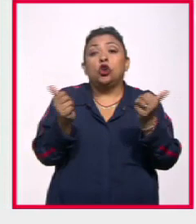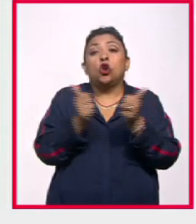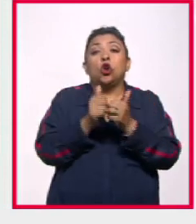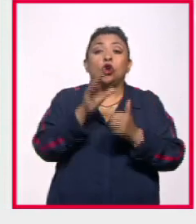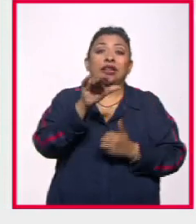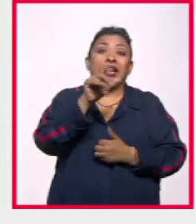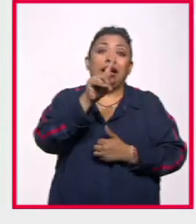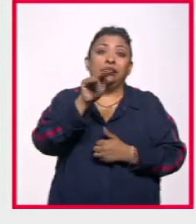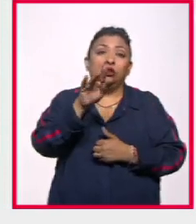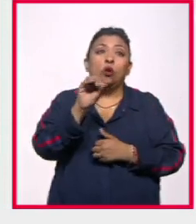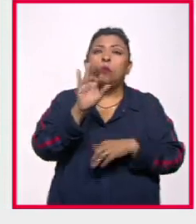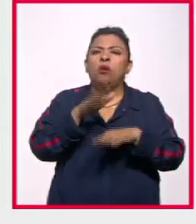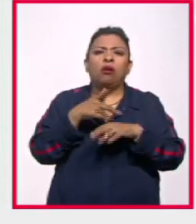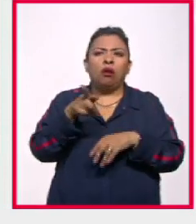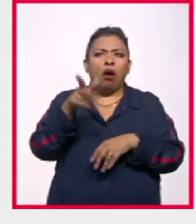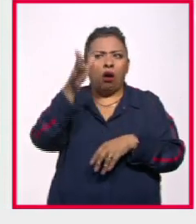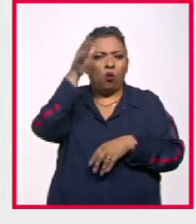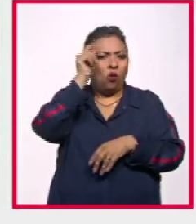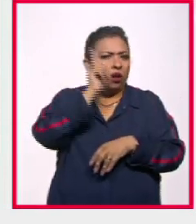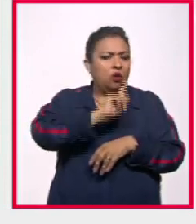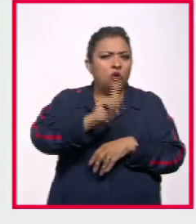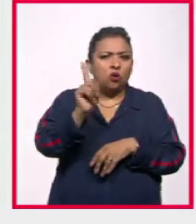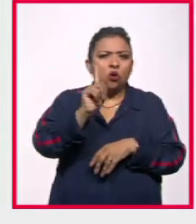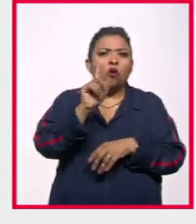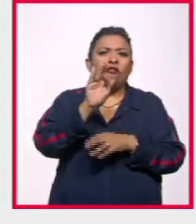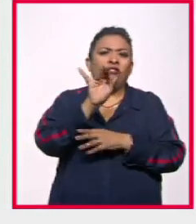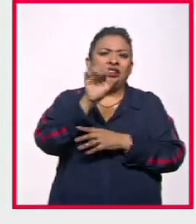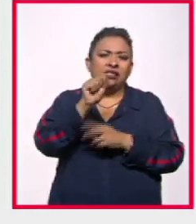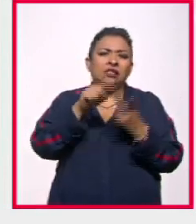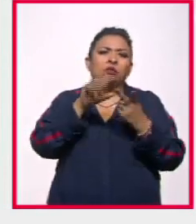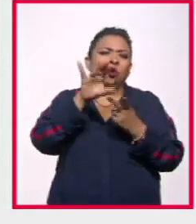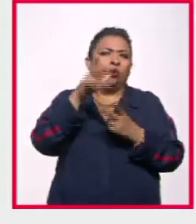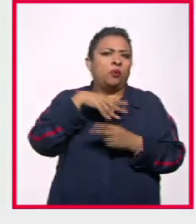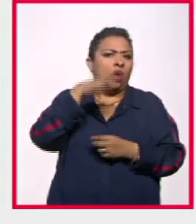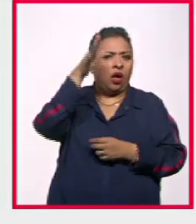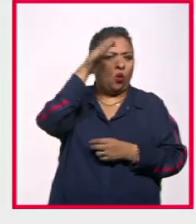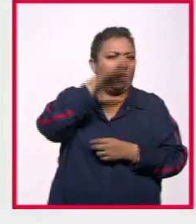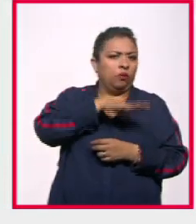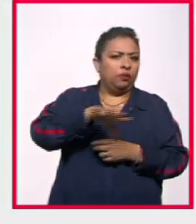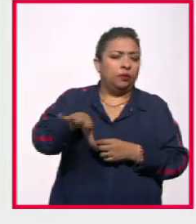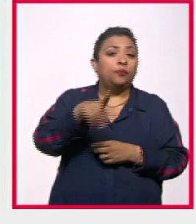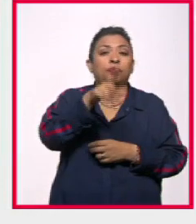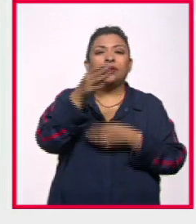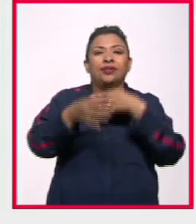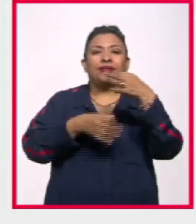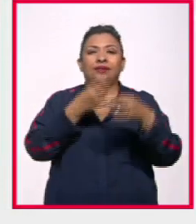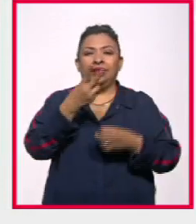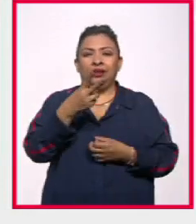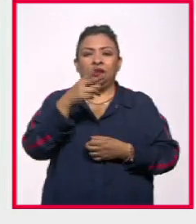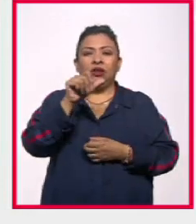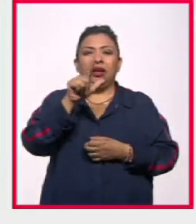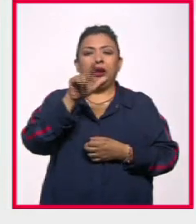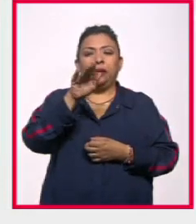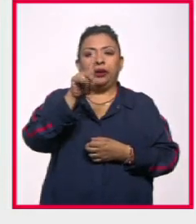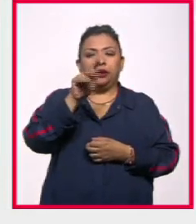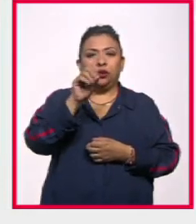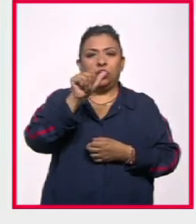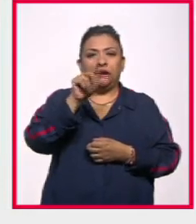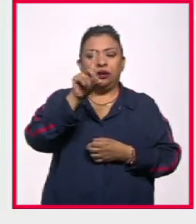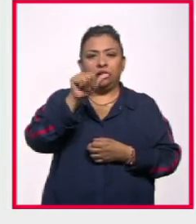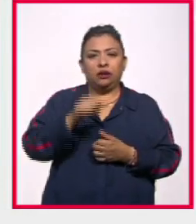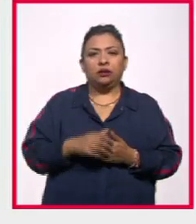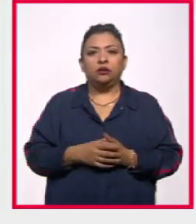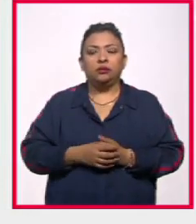Castro, porque no estaban a favor ni del fascismo ni del comunismo. Noticias 22, Alberto Aranda.